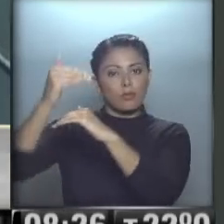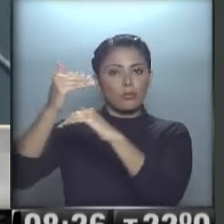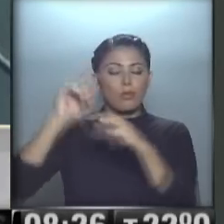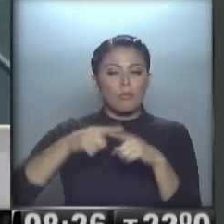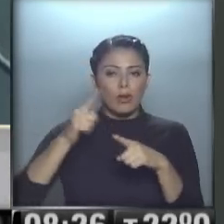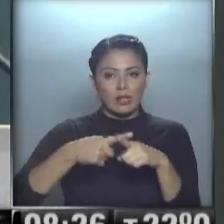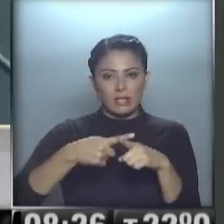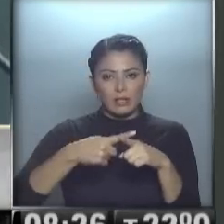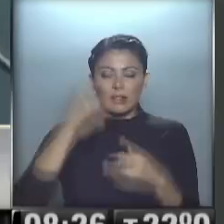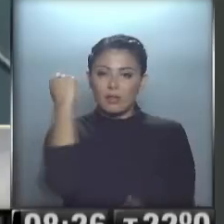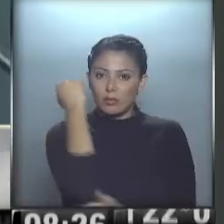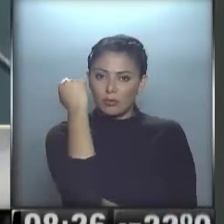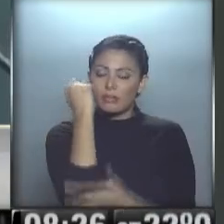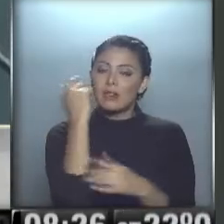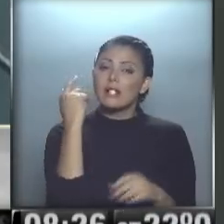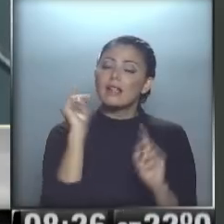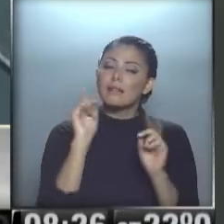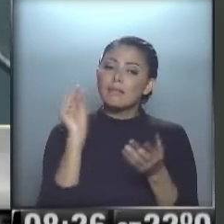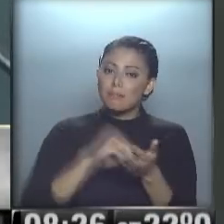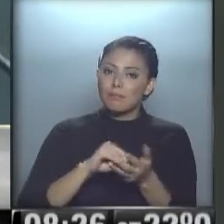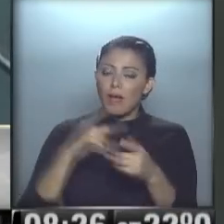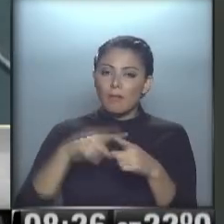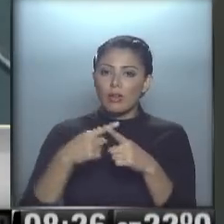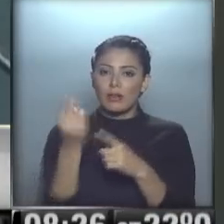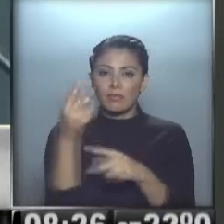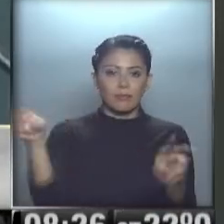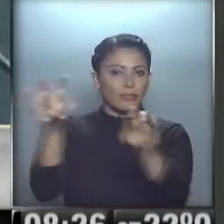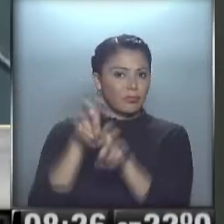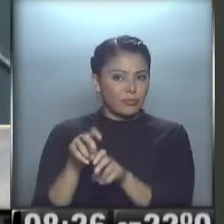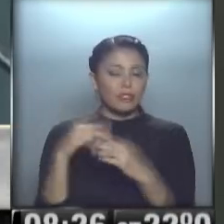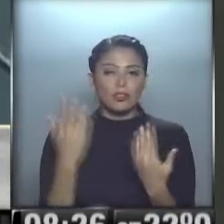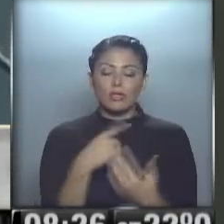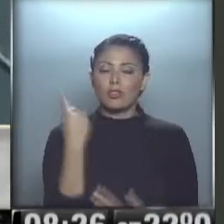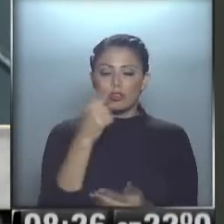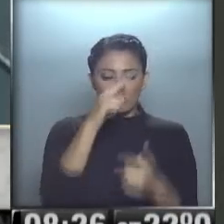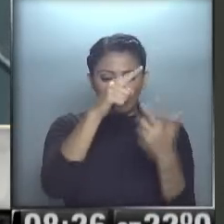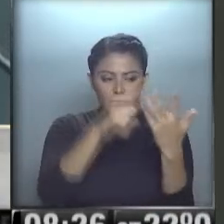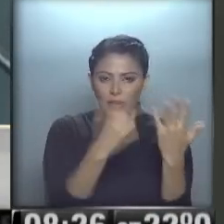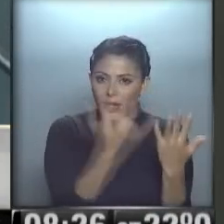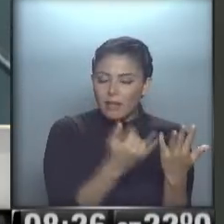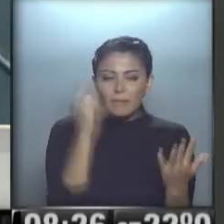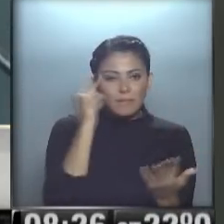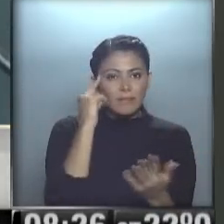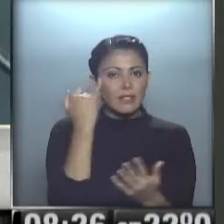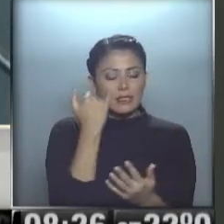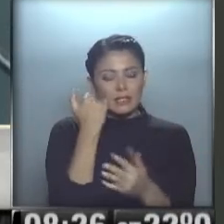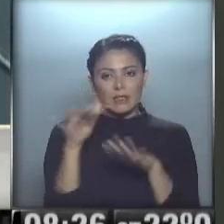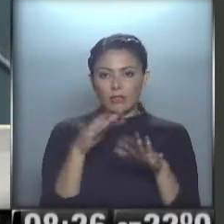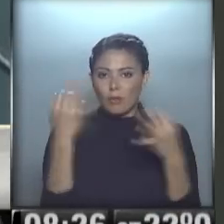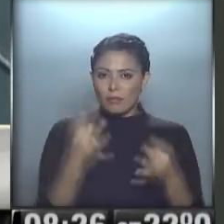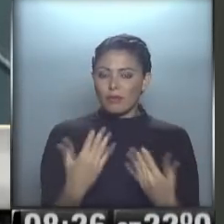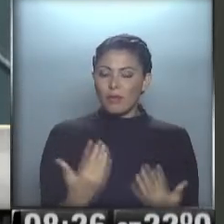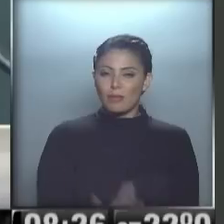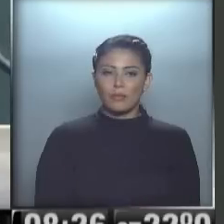política fiscal y a su vez con la política de ingresos En consecuencia nosotros creemos que se dan las condiciones para